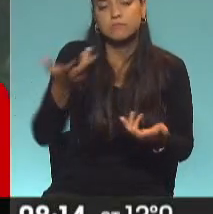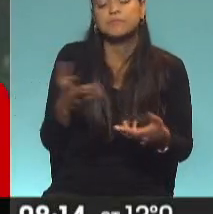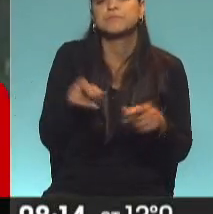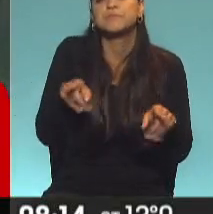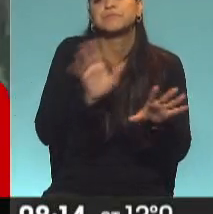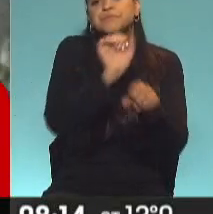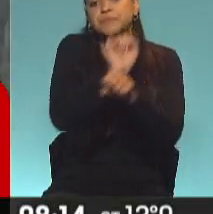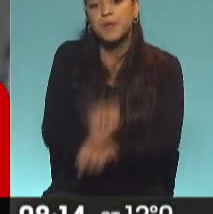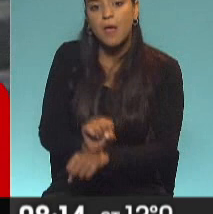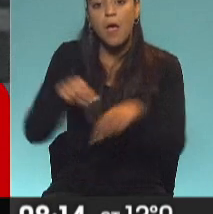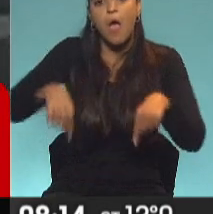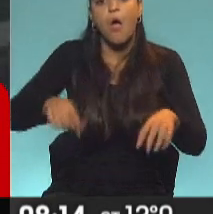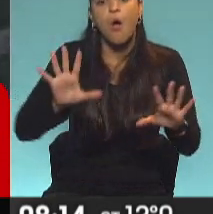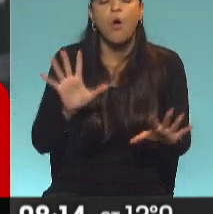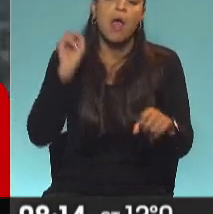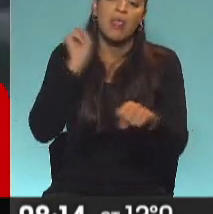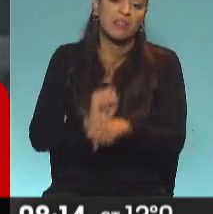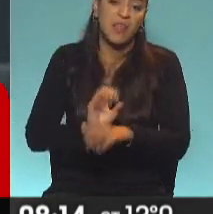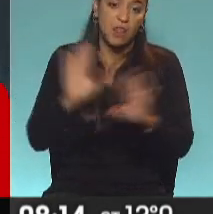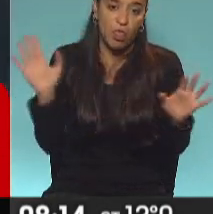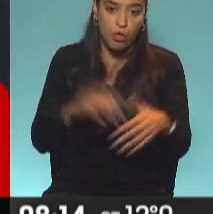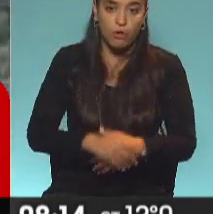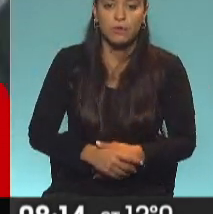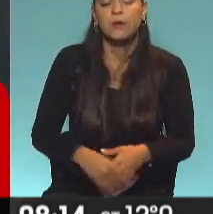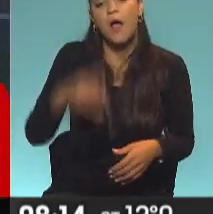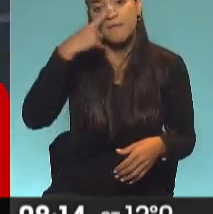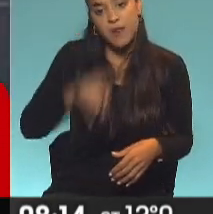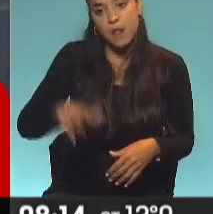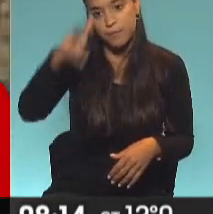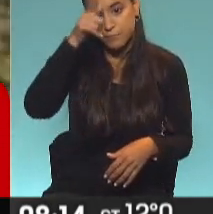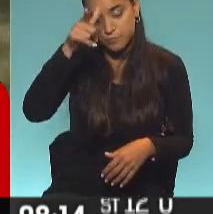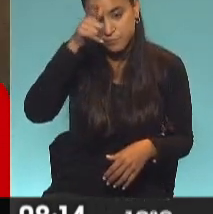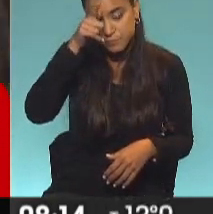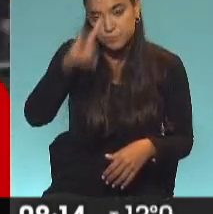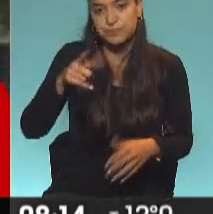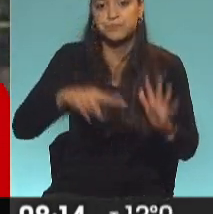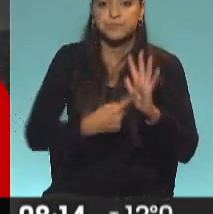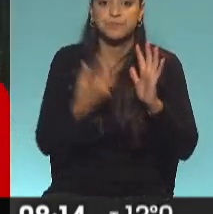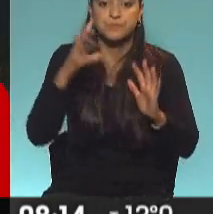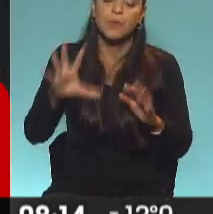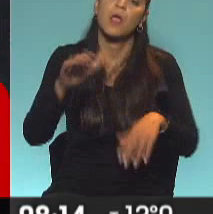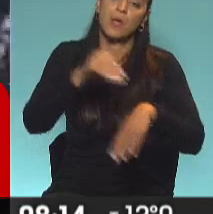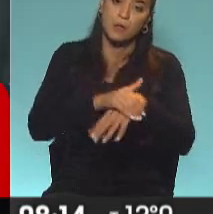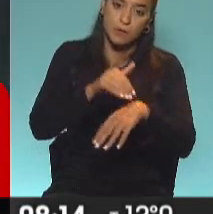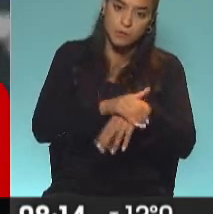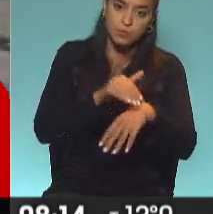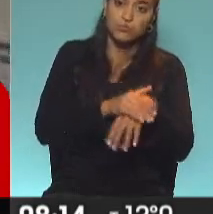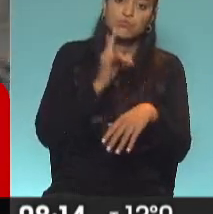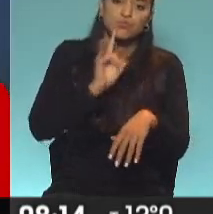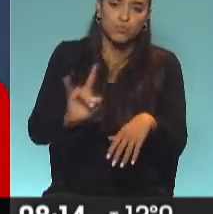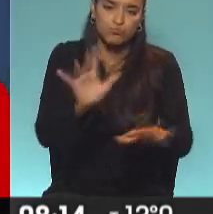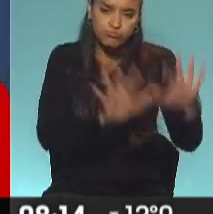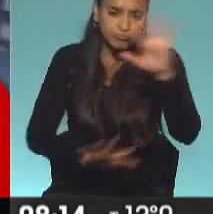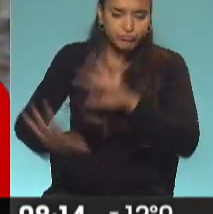quedaron en calidad de detenidos. Finalmente la policía bonaerense se hizo cargo de todo